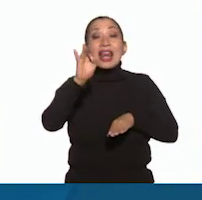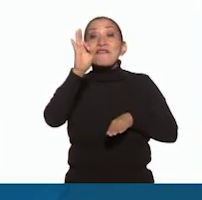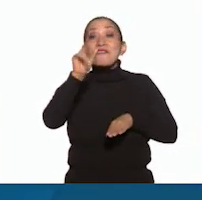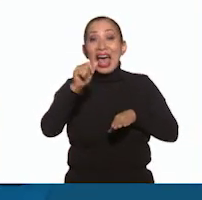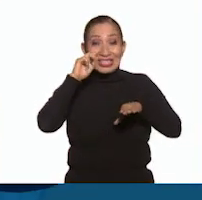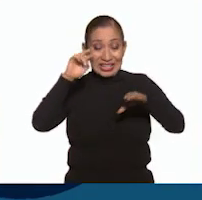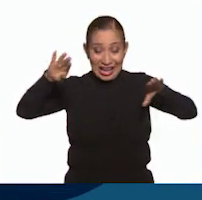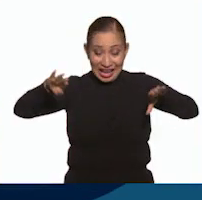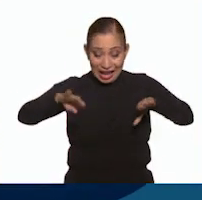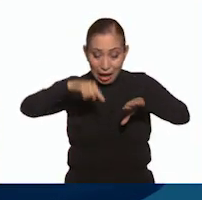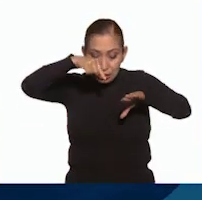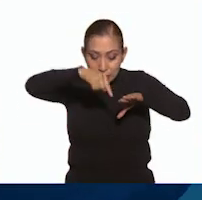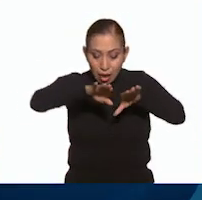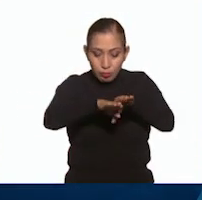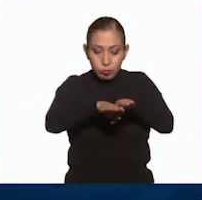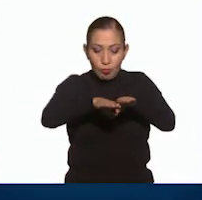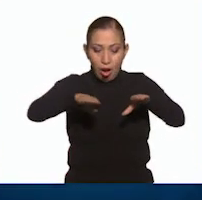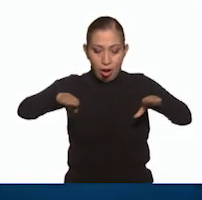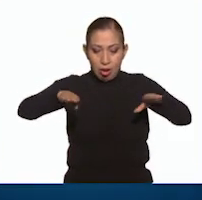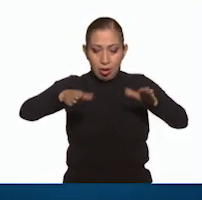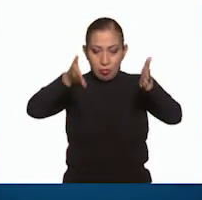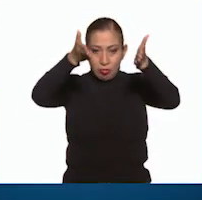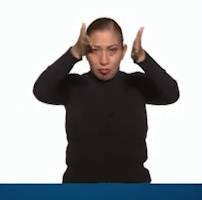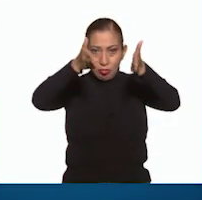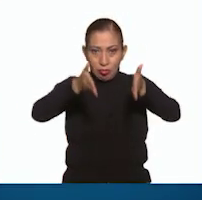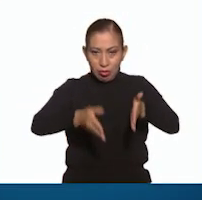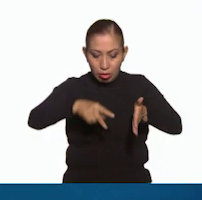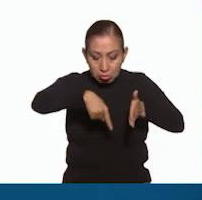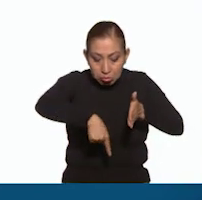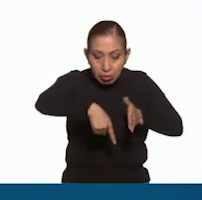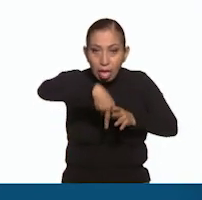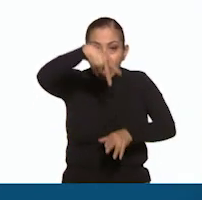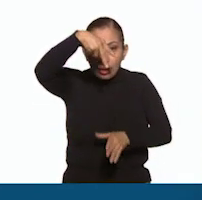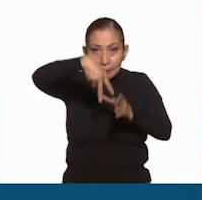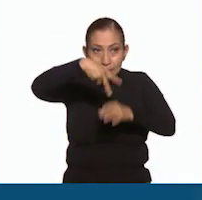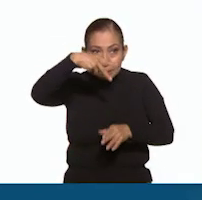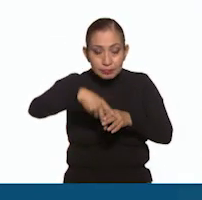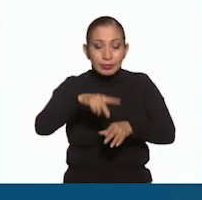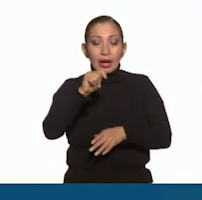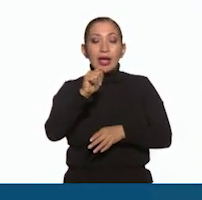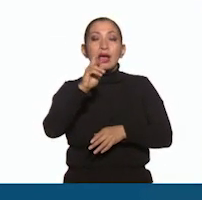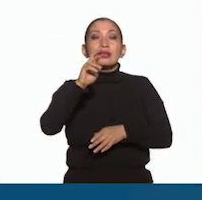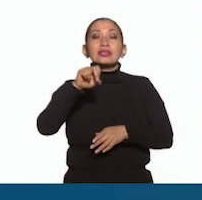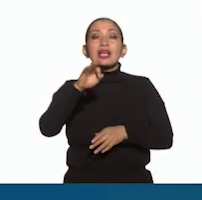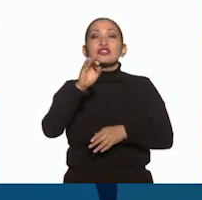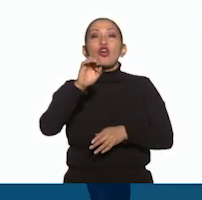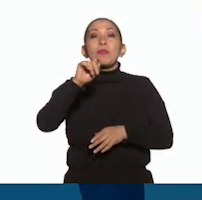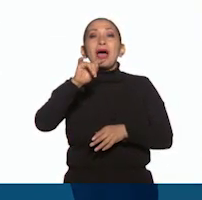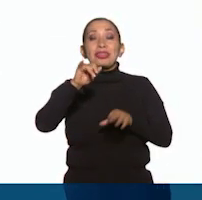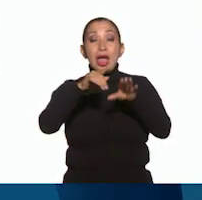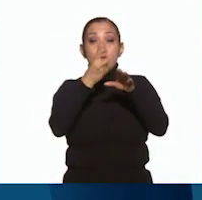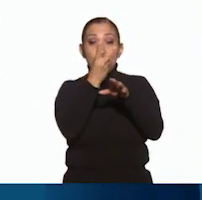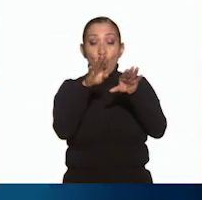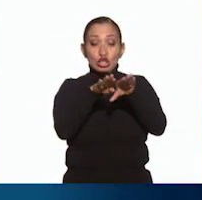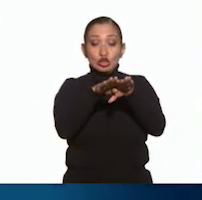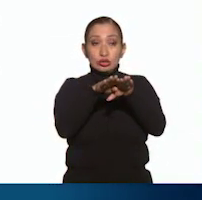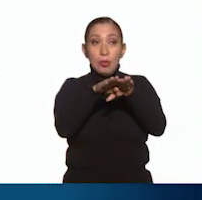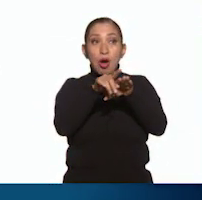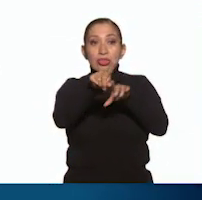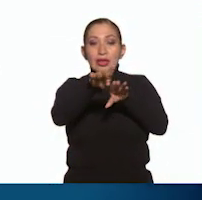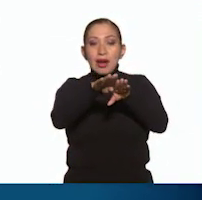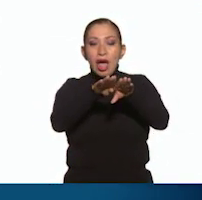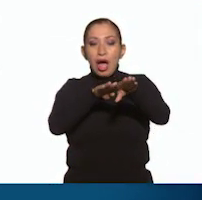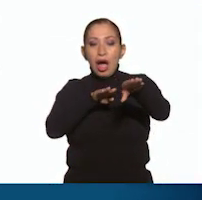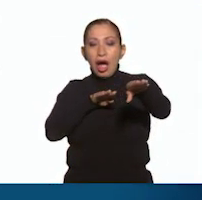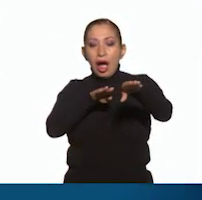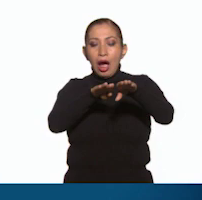ese distanciamiento entre una zona y la otra. La transformante son 2 placas tectónicas que corren en dirección opuesta.